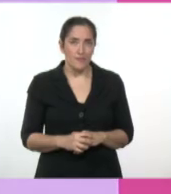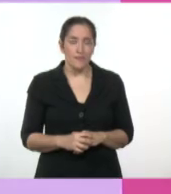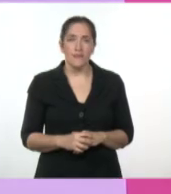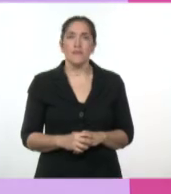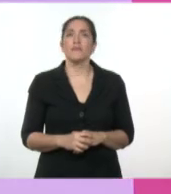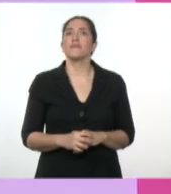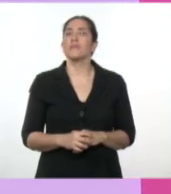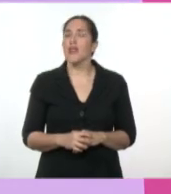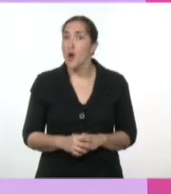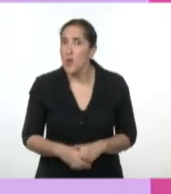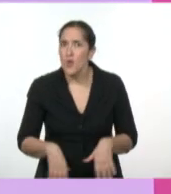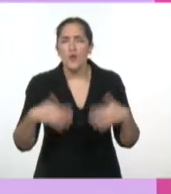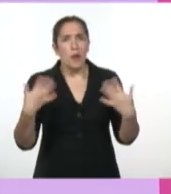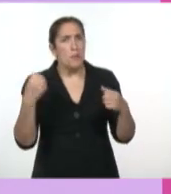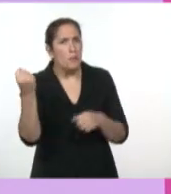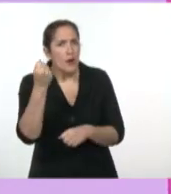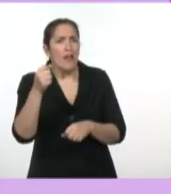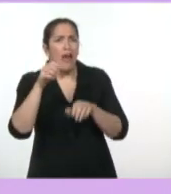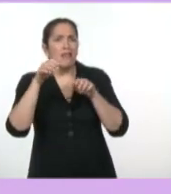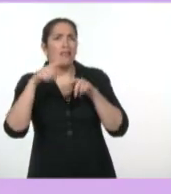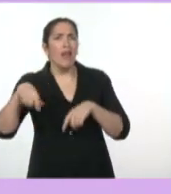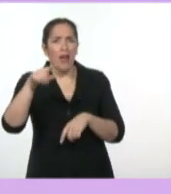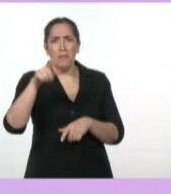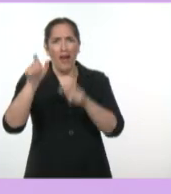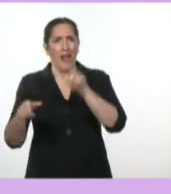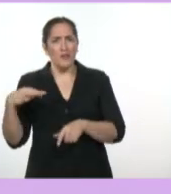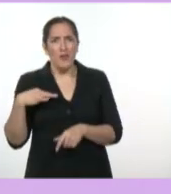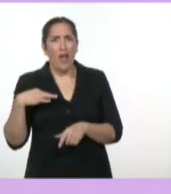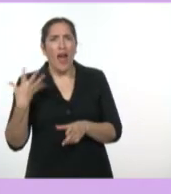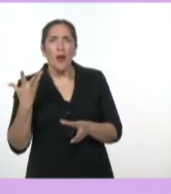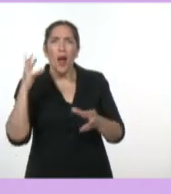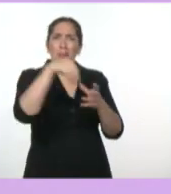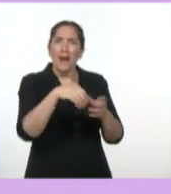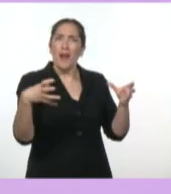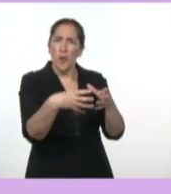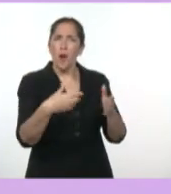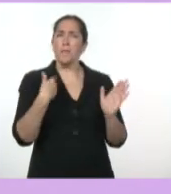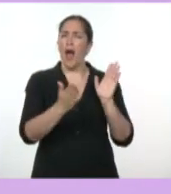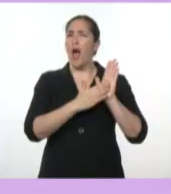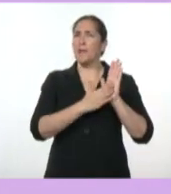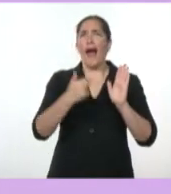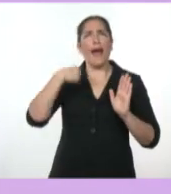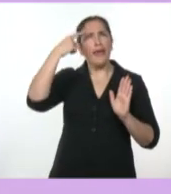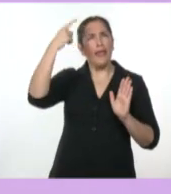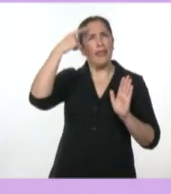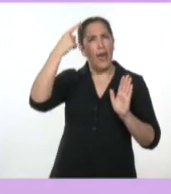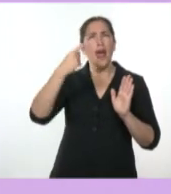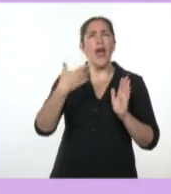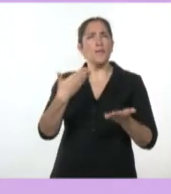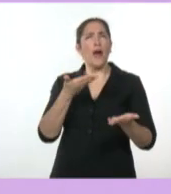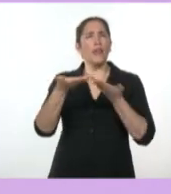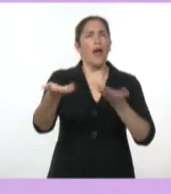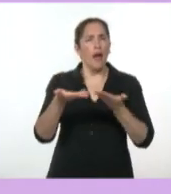Qué importante, profe, los espacios de participación para la vida ciudadana. Qué importante es argumentar ideas como para poder debatir,